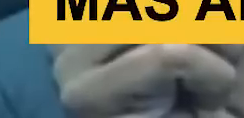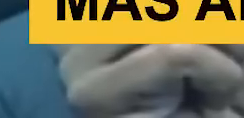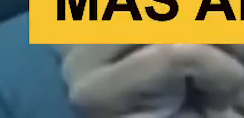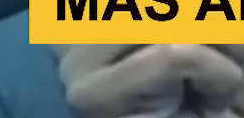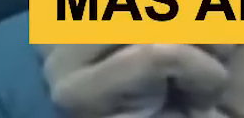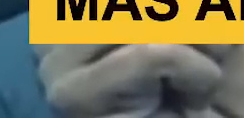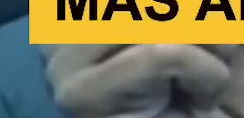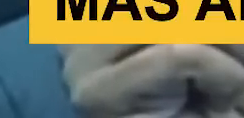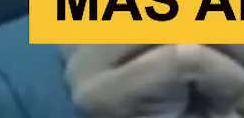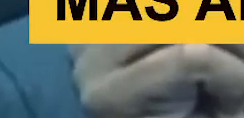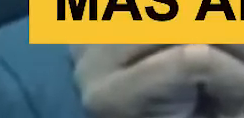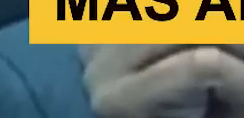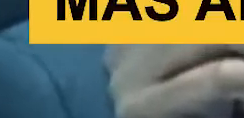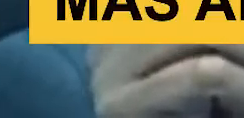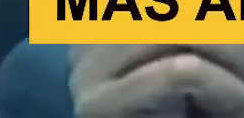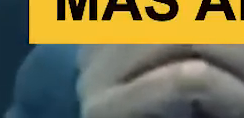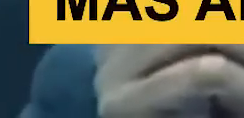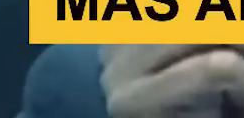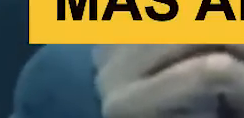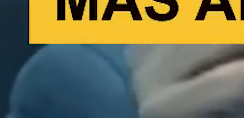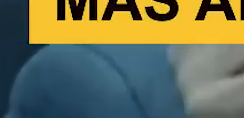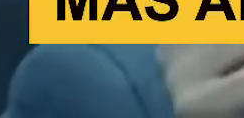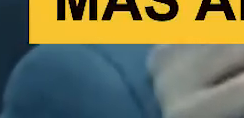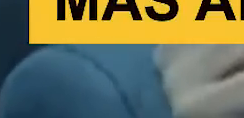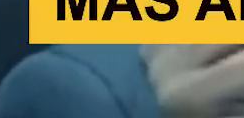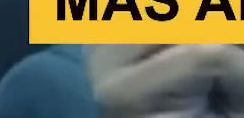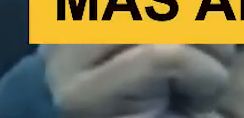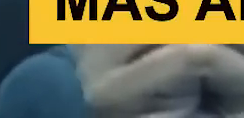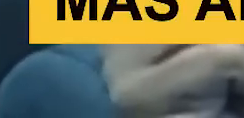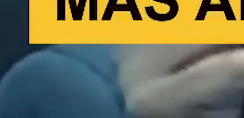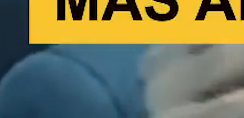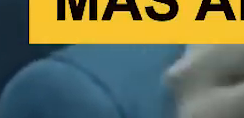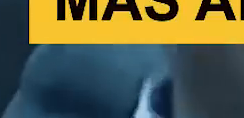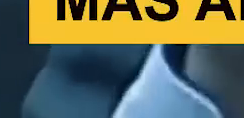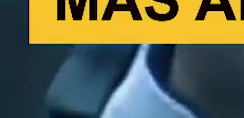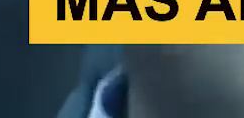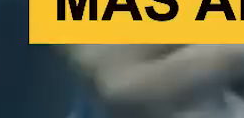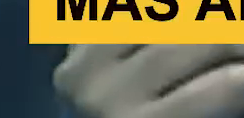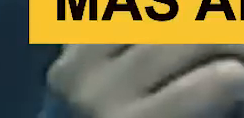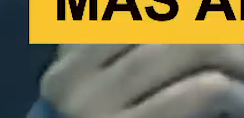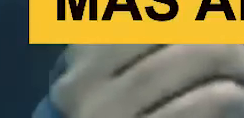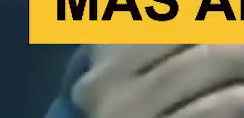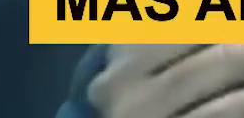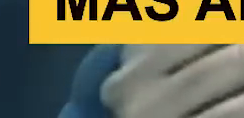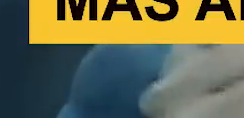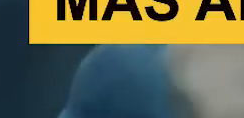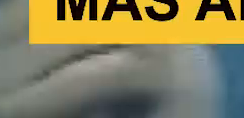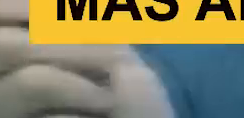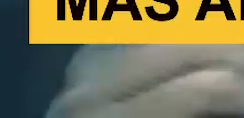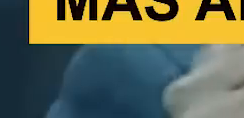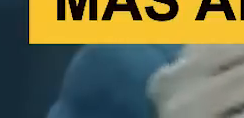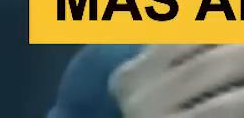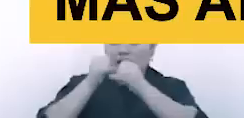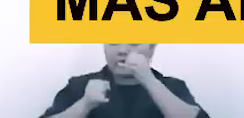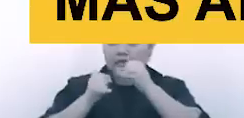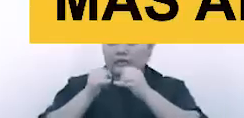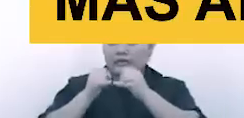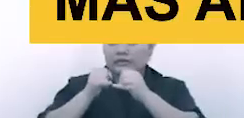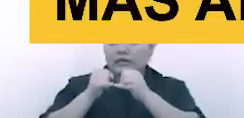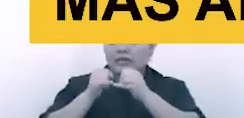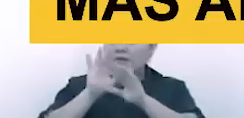Es un proceso que ha venido de abandono que han tenido los productores. Y ustedes lo saben muy bien, los agricultores.